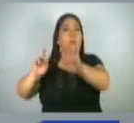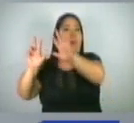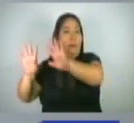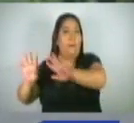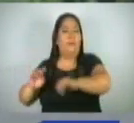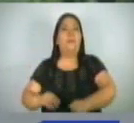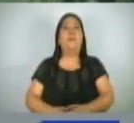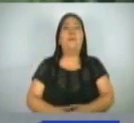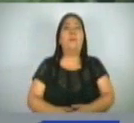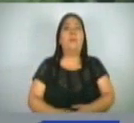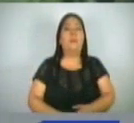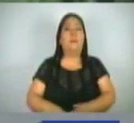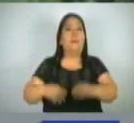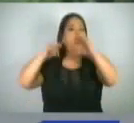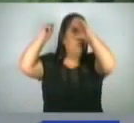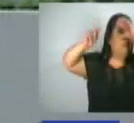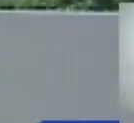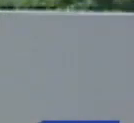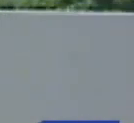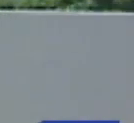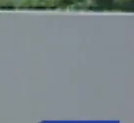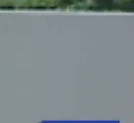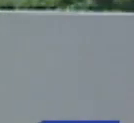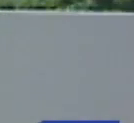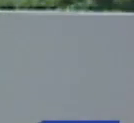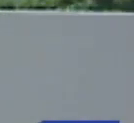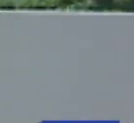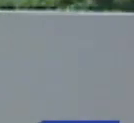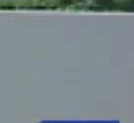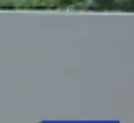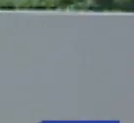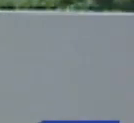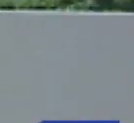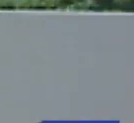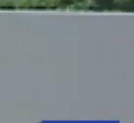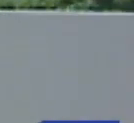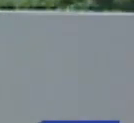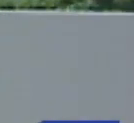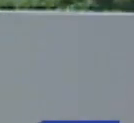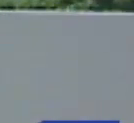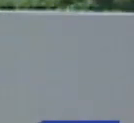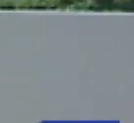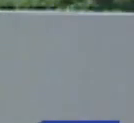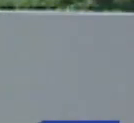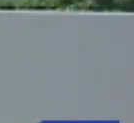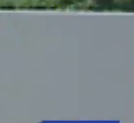2230-4894. Con imágenes de Juan Castellanos, un reporte de Iliana Leiva para Noticiero Hechos.